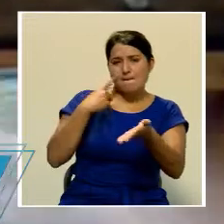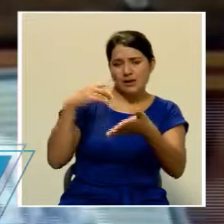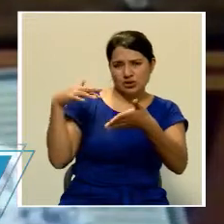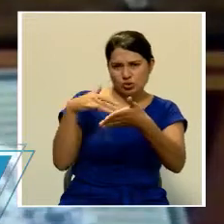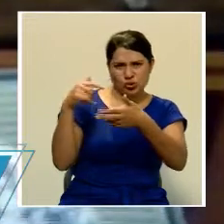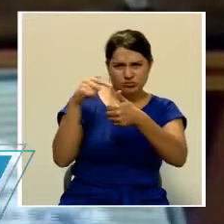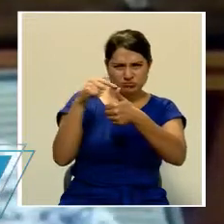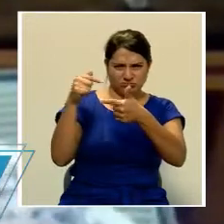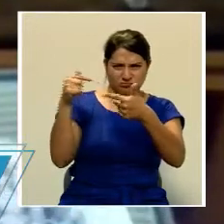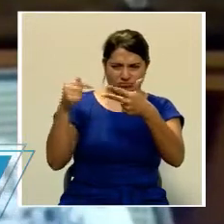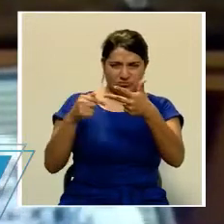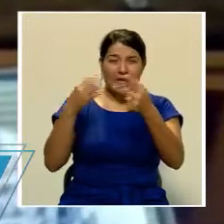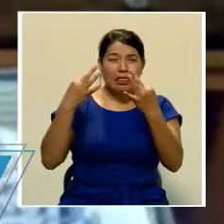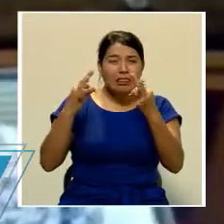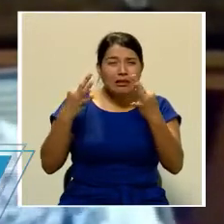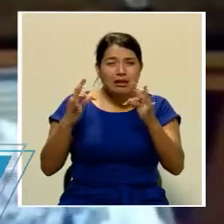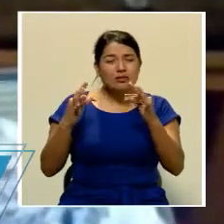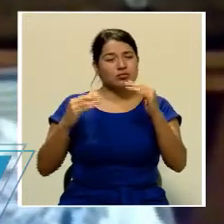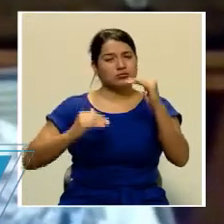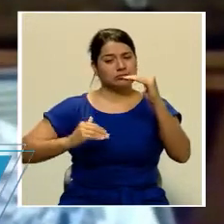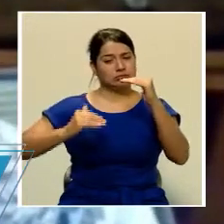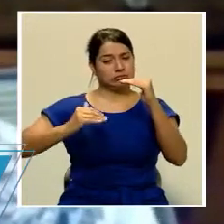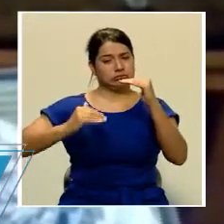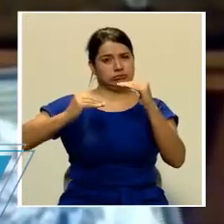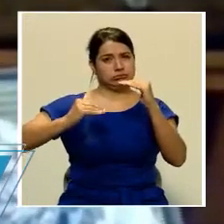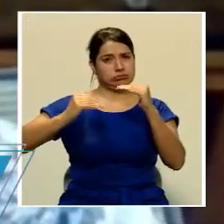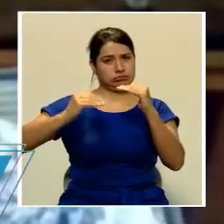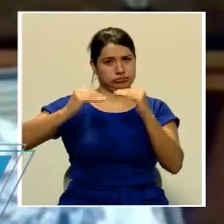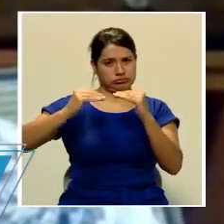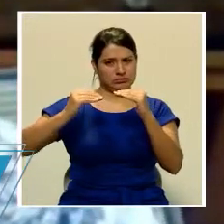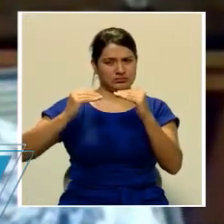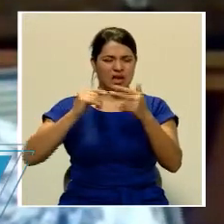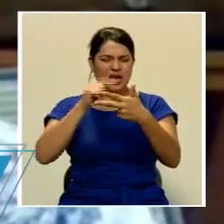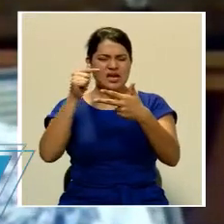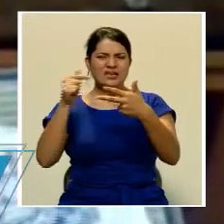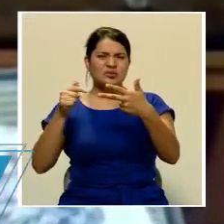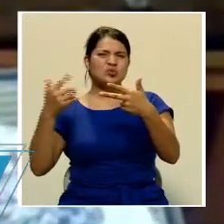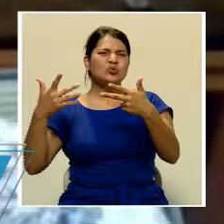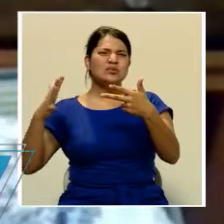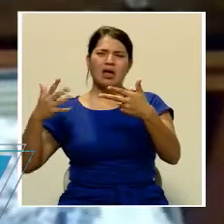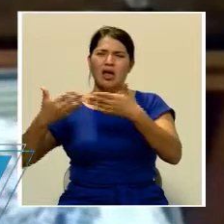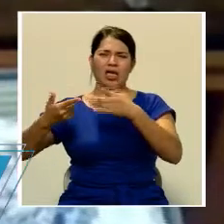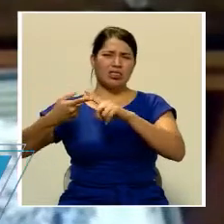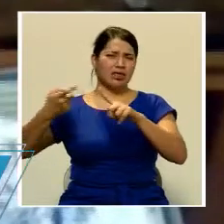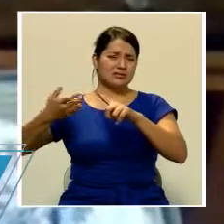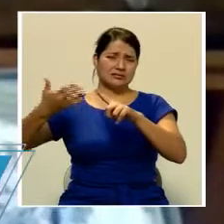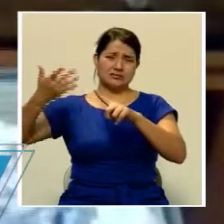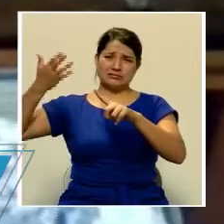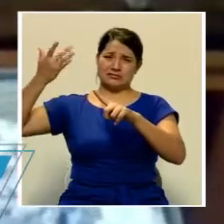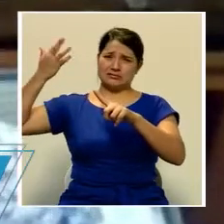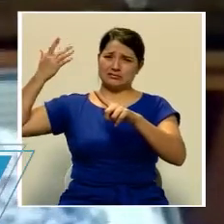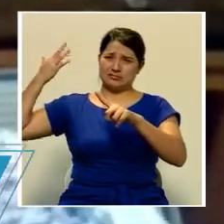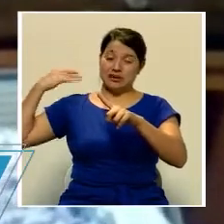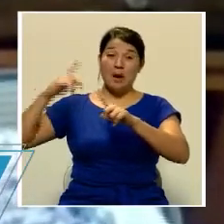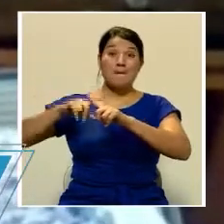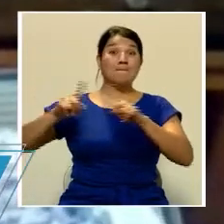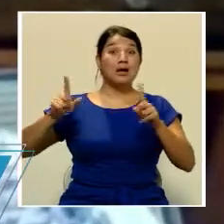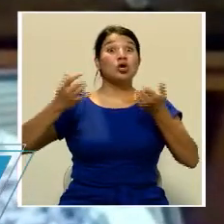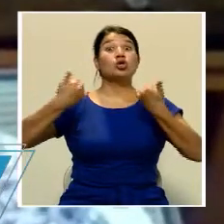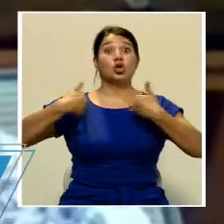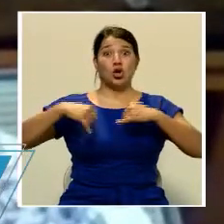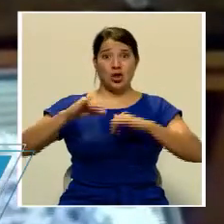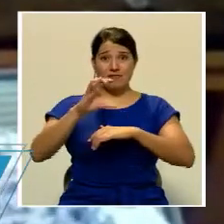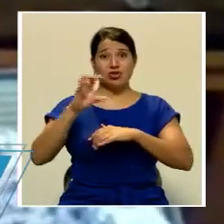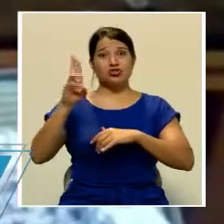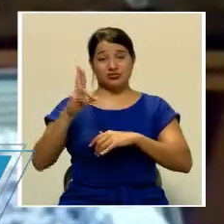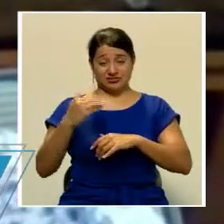que tenemos desde tiempo atrás. Sin embargo, aún esas brechas se mantenían, ¿verdad? Y hay unas brechas